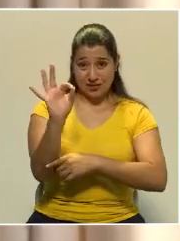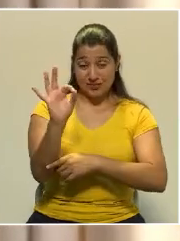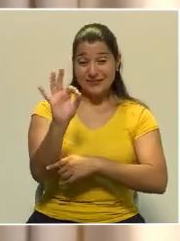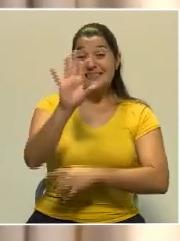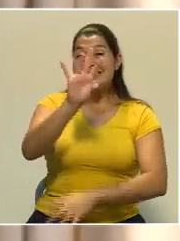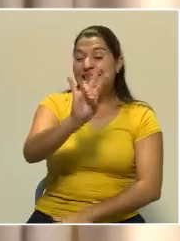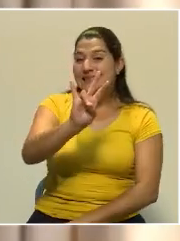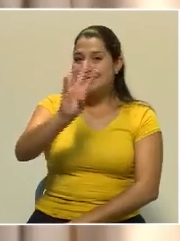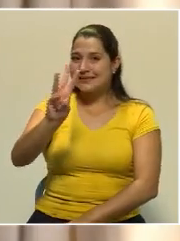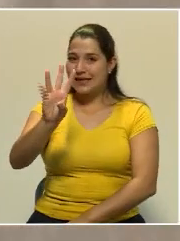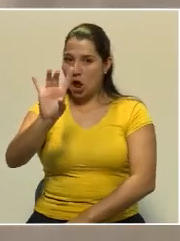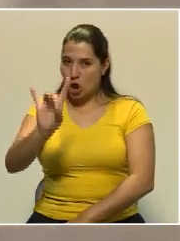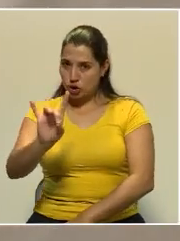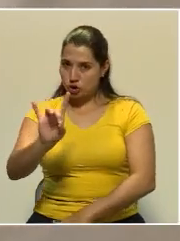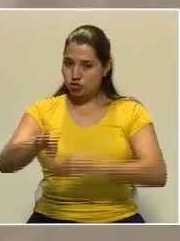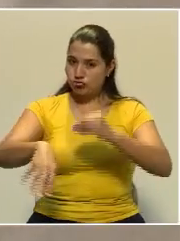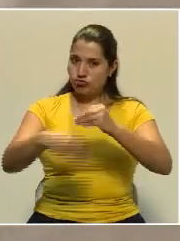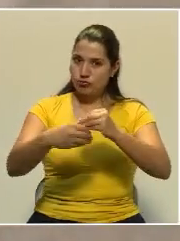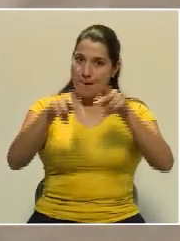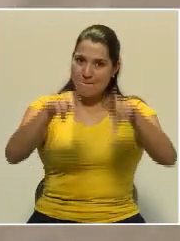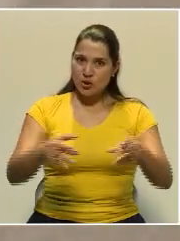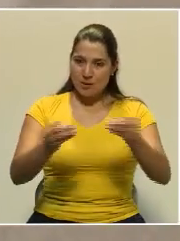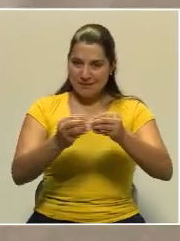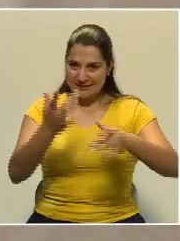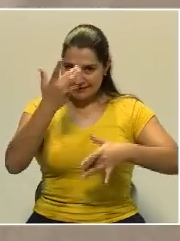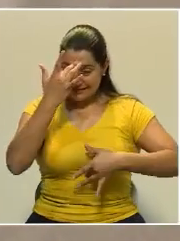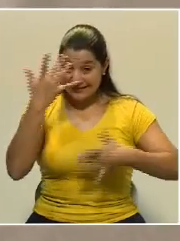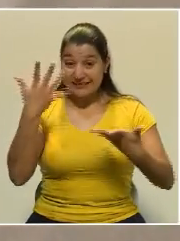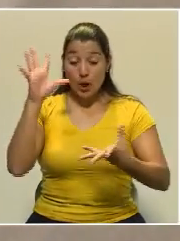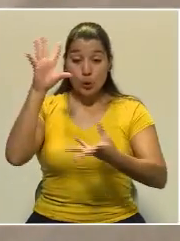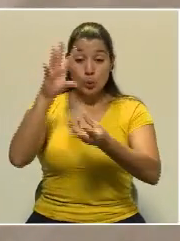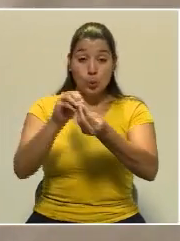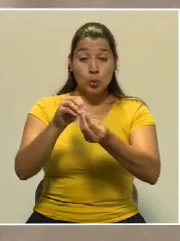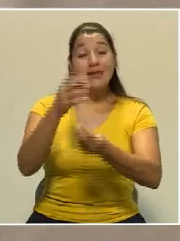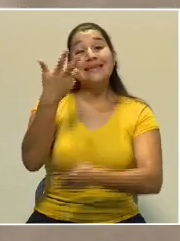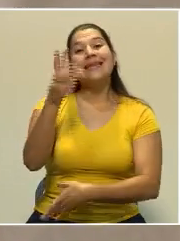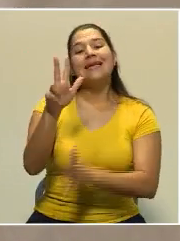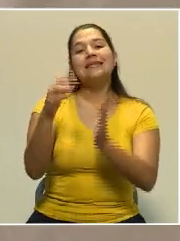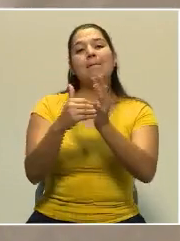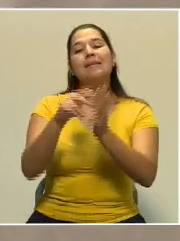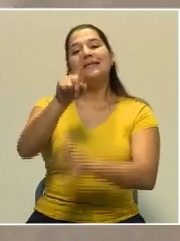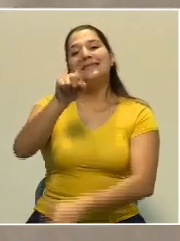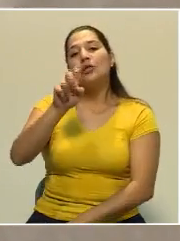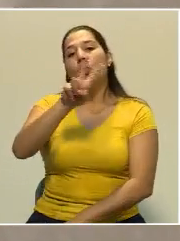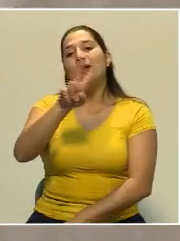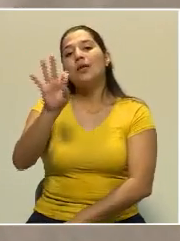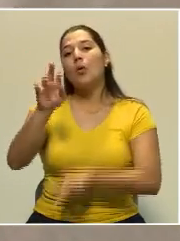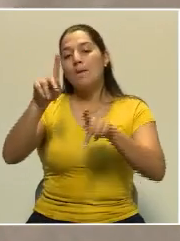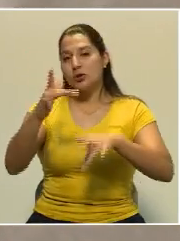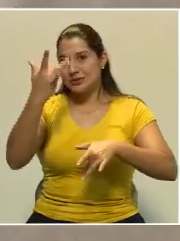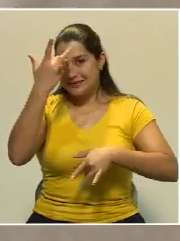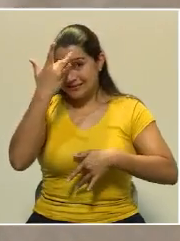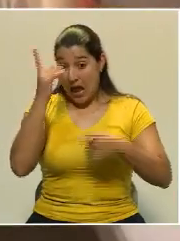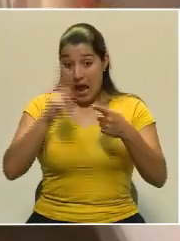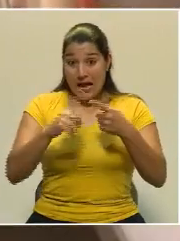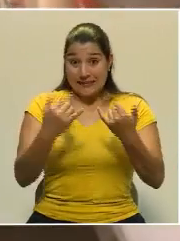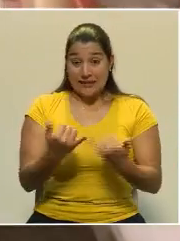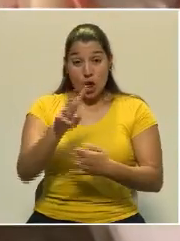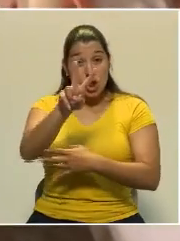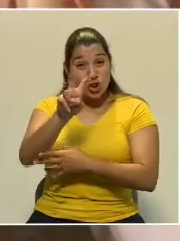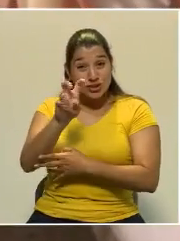768 nuevas personas infectadas para un total de 13.129 casos confirmados. A la fecha hay